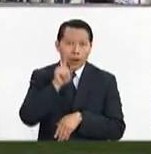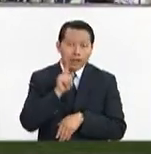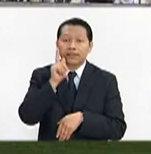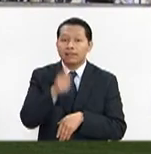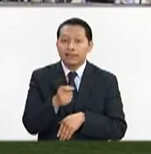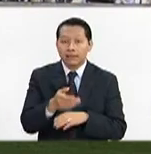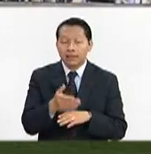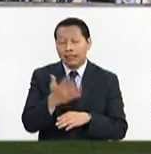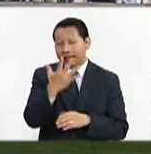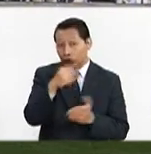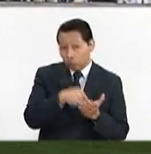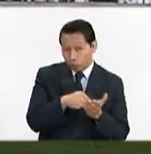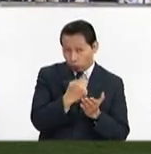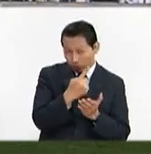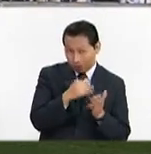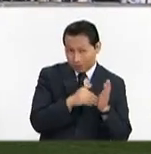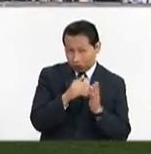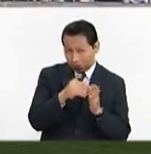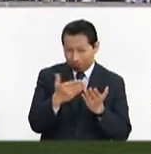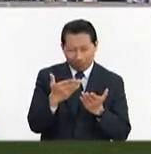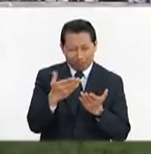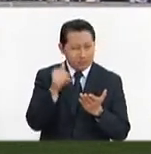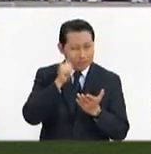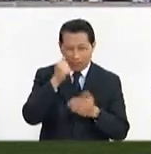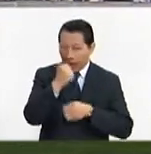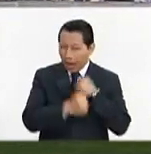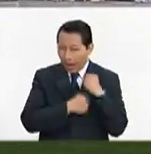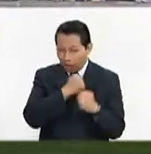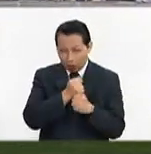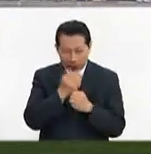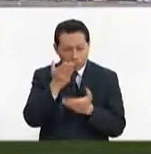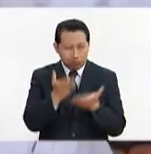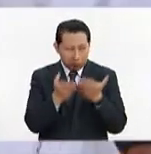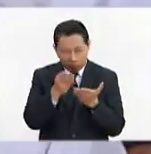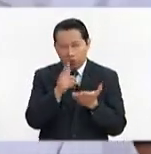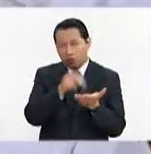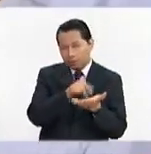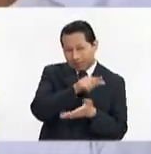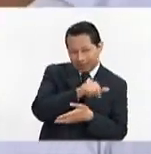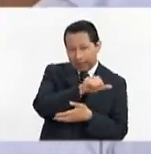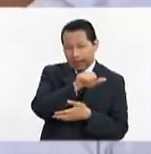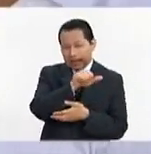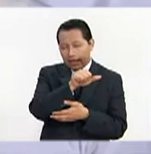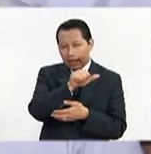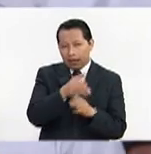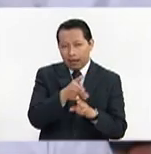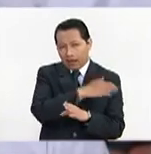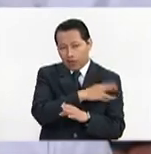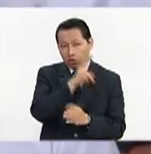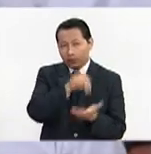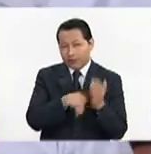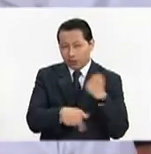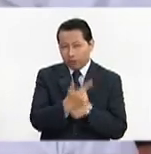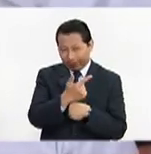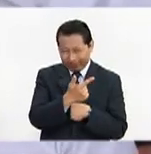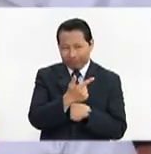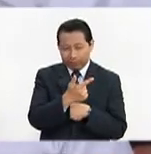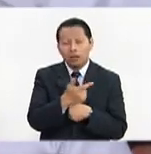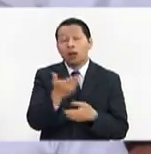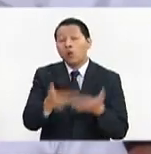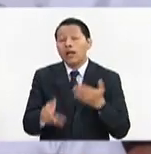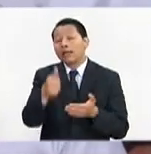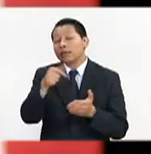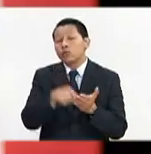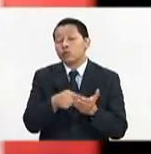de 5.1 millones en promedio anual de 2017 a 2012 a 6.2